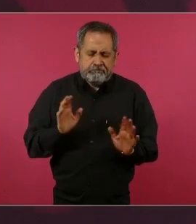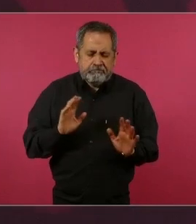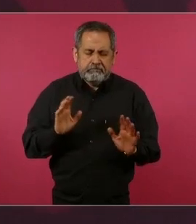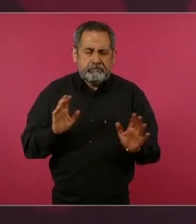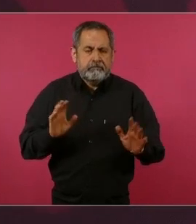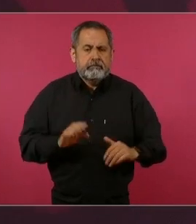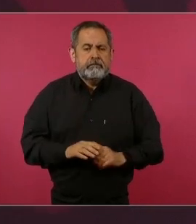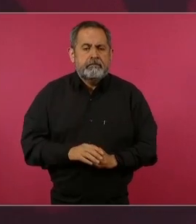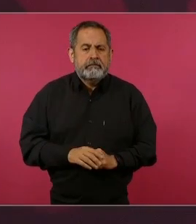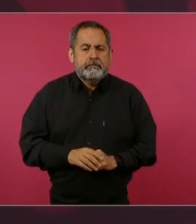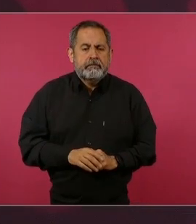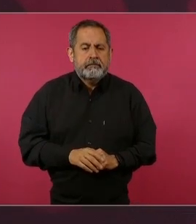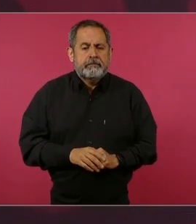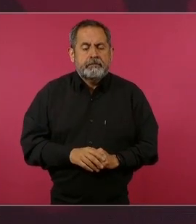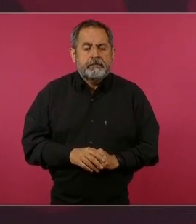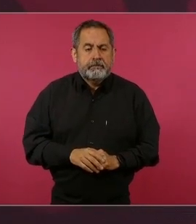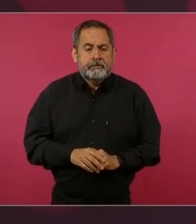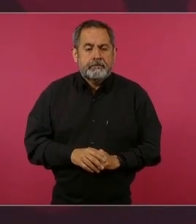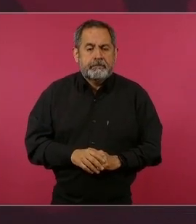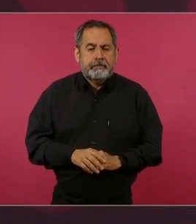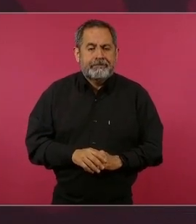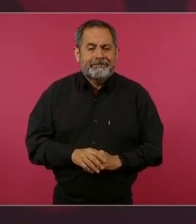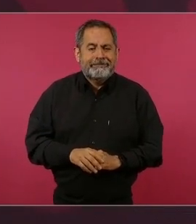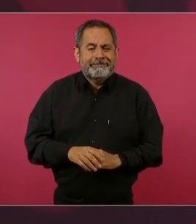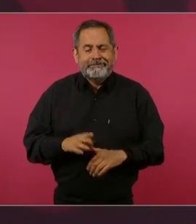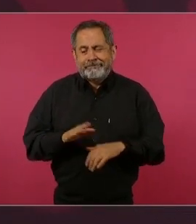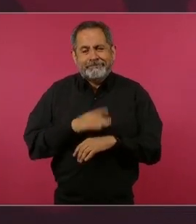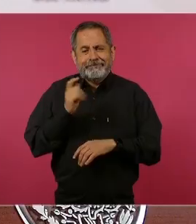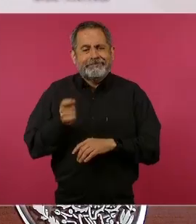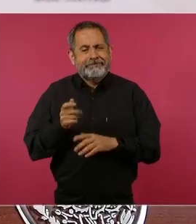solicitando sobre este tema, porque